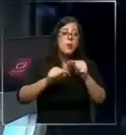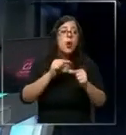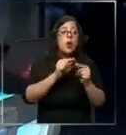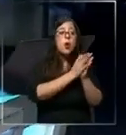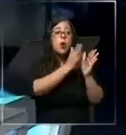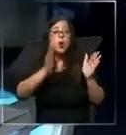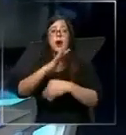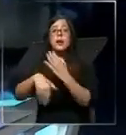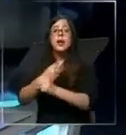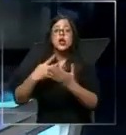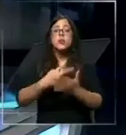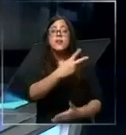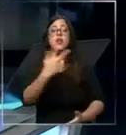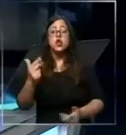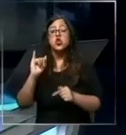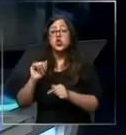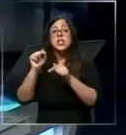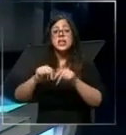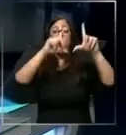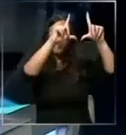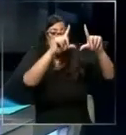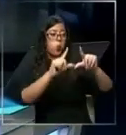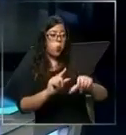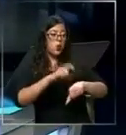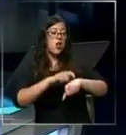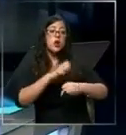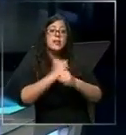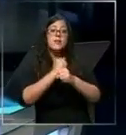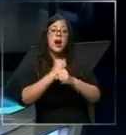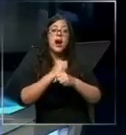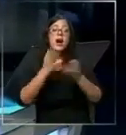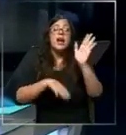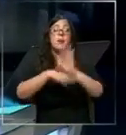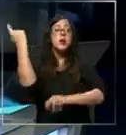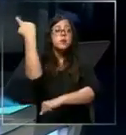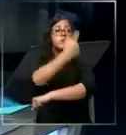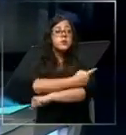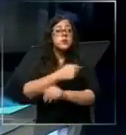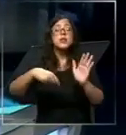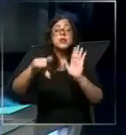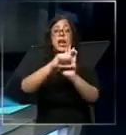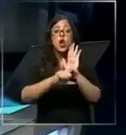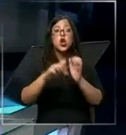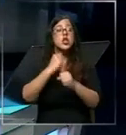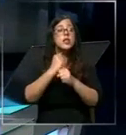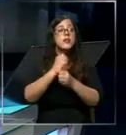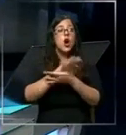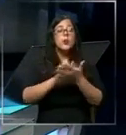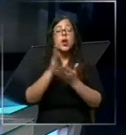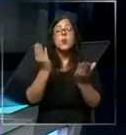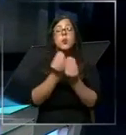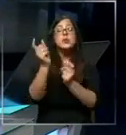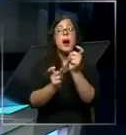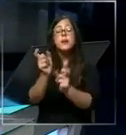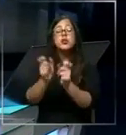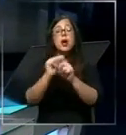año 2028. Claro, y esa reducción de horas podría extenderse a la mayor cantidad de jornadas reguladas en el Código del Trabajo. Por ejemplo, muchos se preguntan